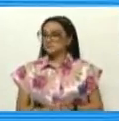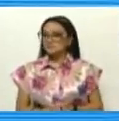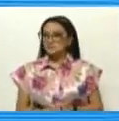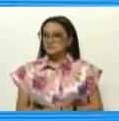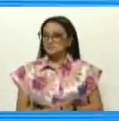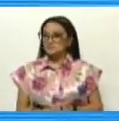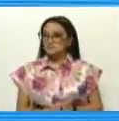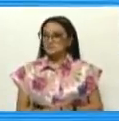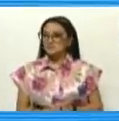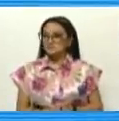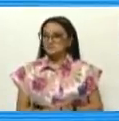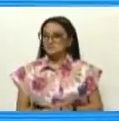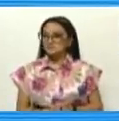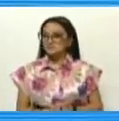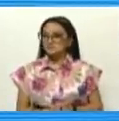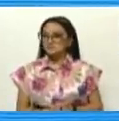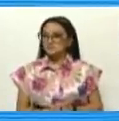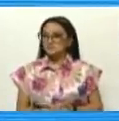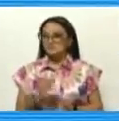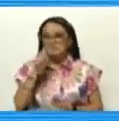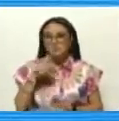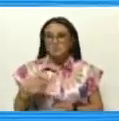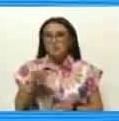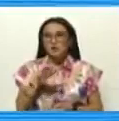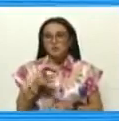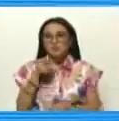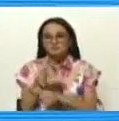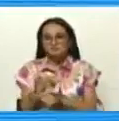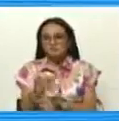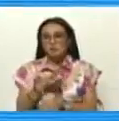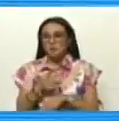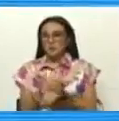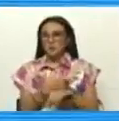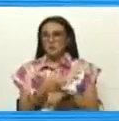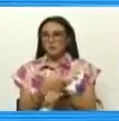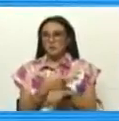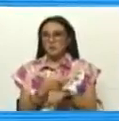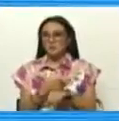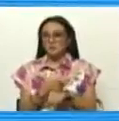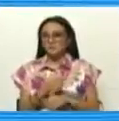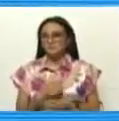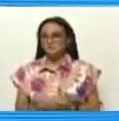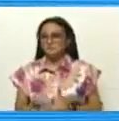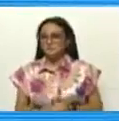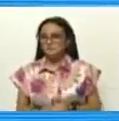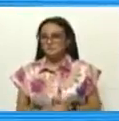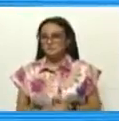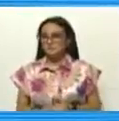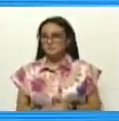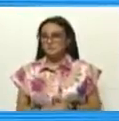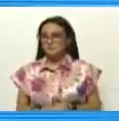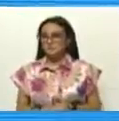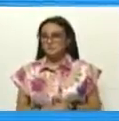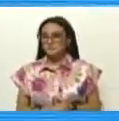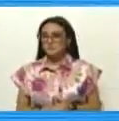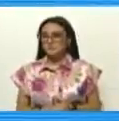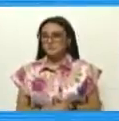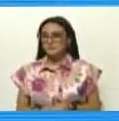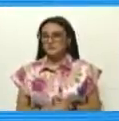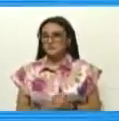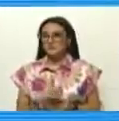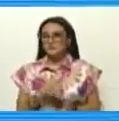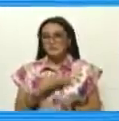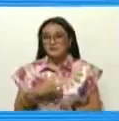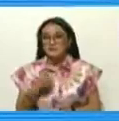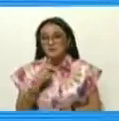Entonces hay gente, y ahí los pueblos tienen que exigirle a sus gobernantes, perdóneme que yo lo diga así, que llegan a la presidencia de la República y lo primero